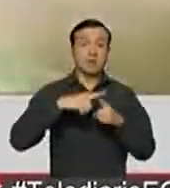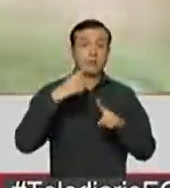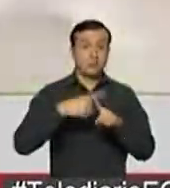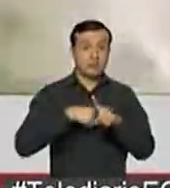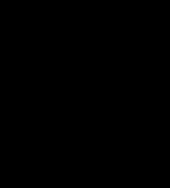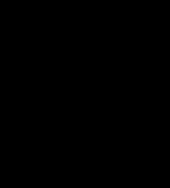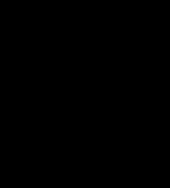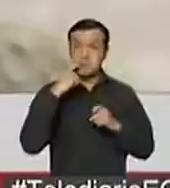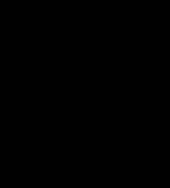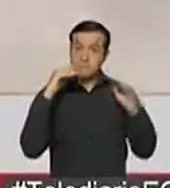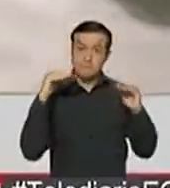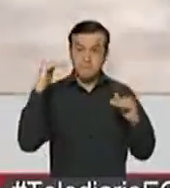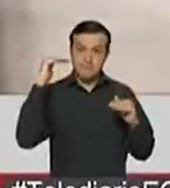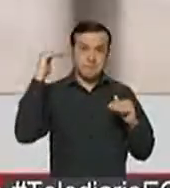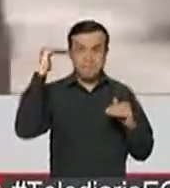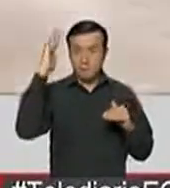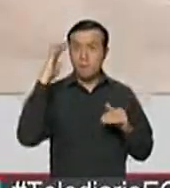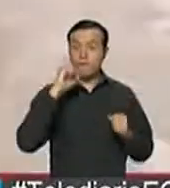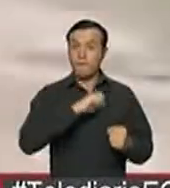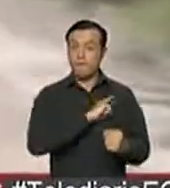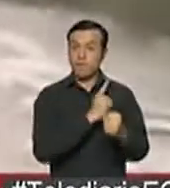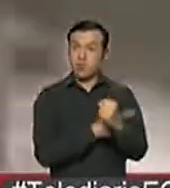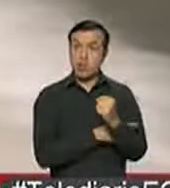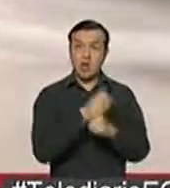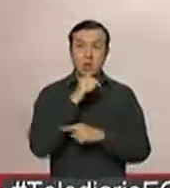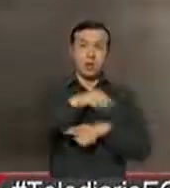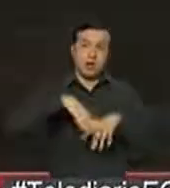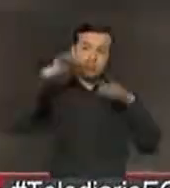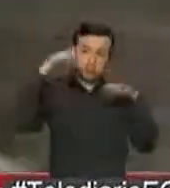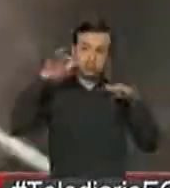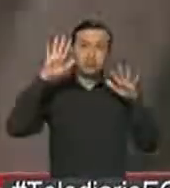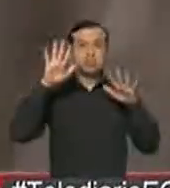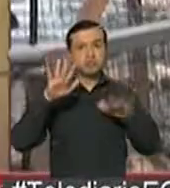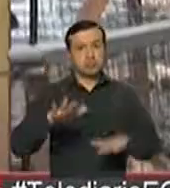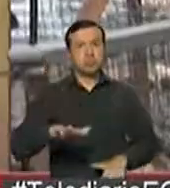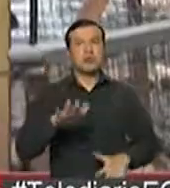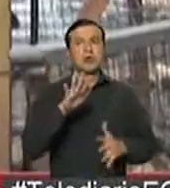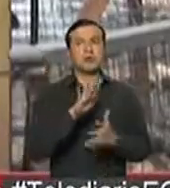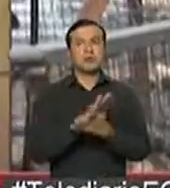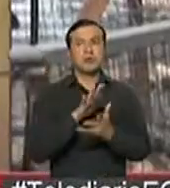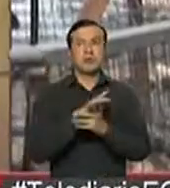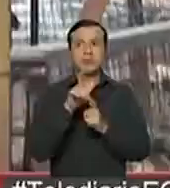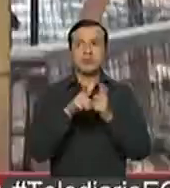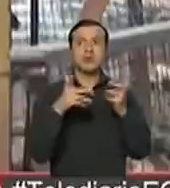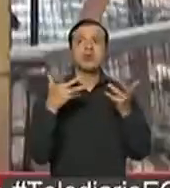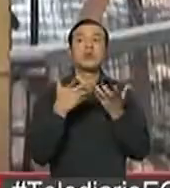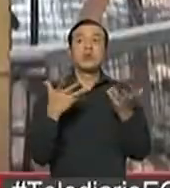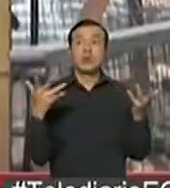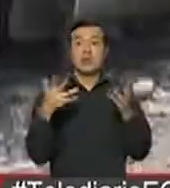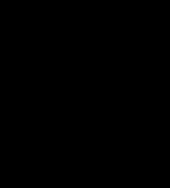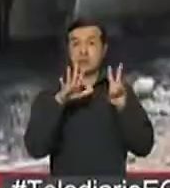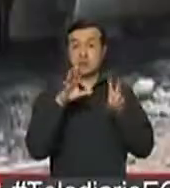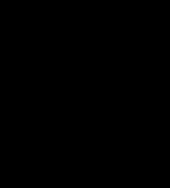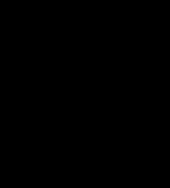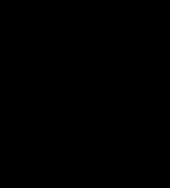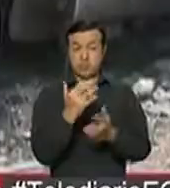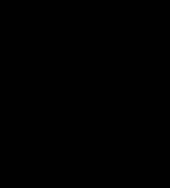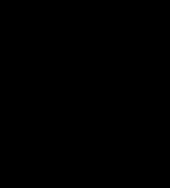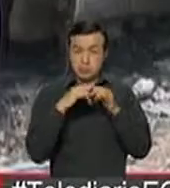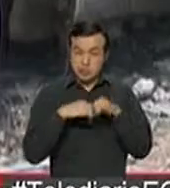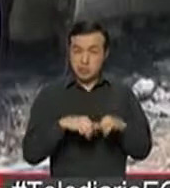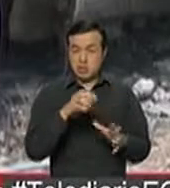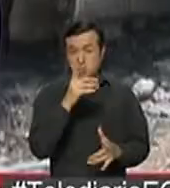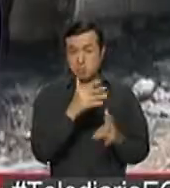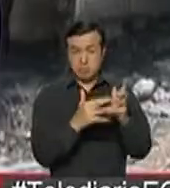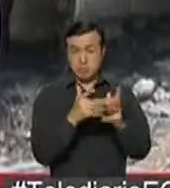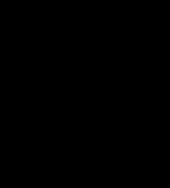las temperaturas están siendo elevadas, pero las lluvias han dado cierto alivio a los bomberos que intentan mitigar los más de 70 incendios que se